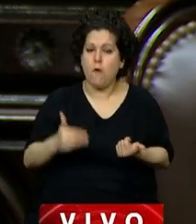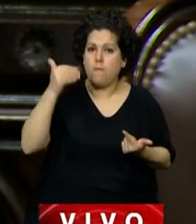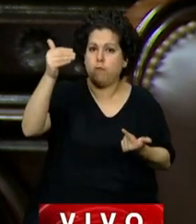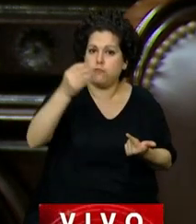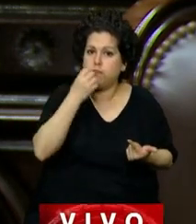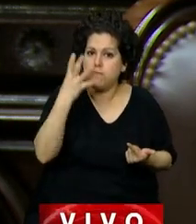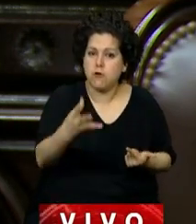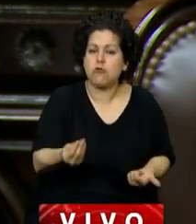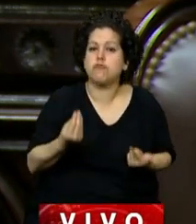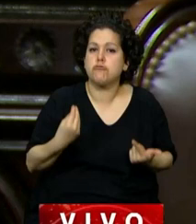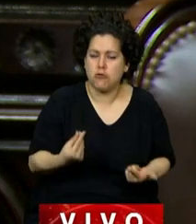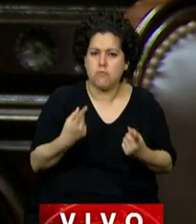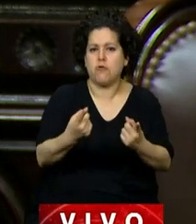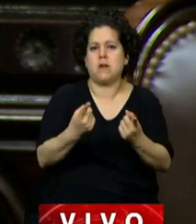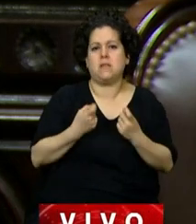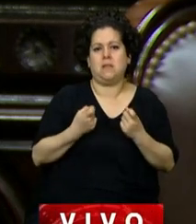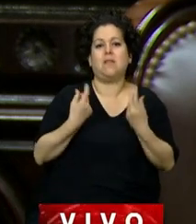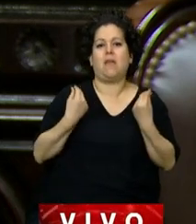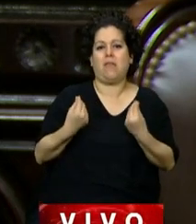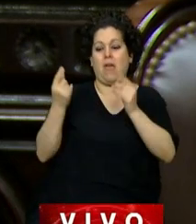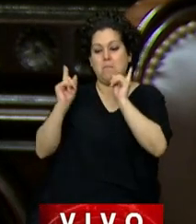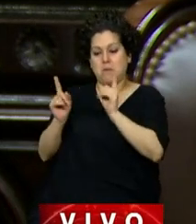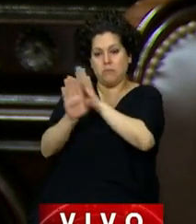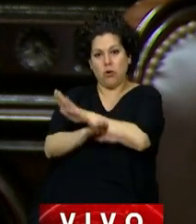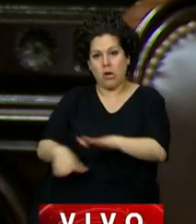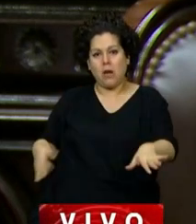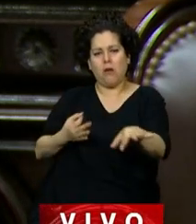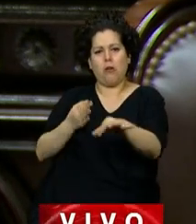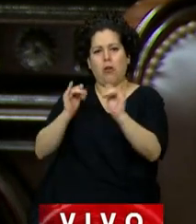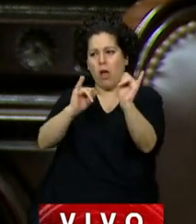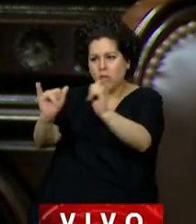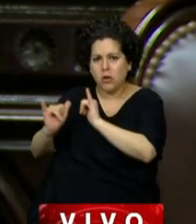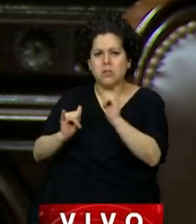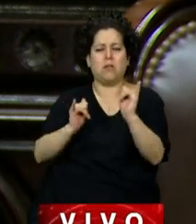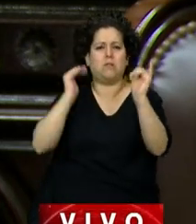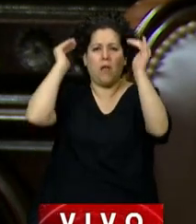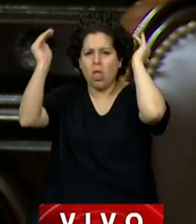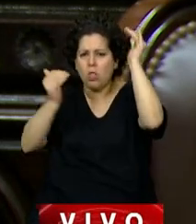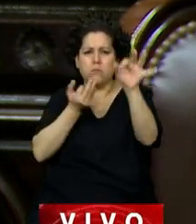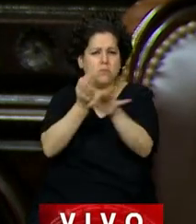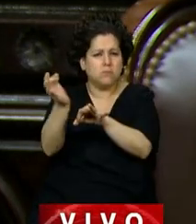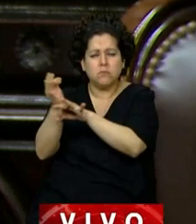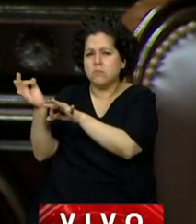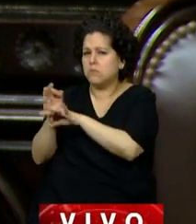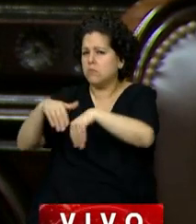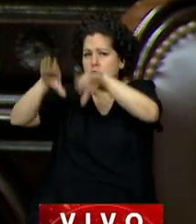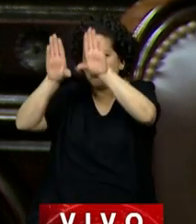sus habitantes, necesita de lo que los mismos tengan un sinfín de oportunidades para las cuales